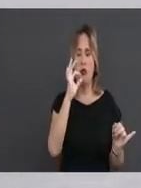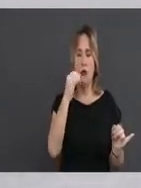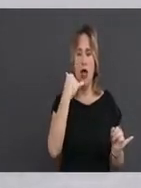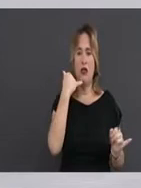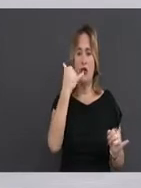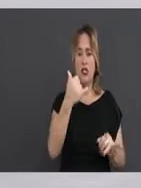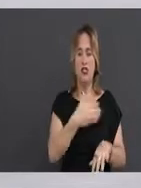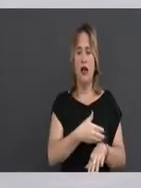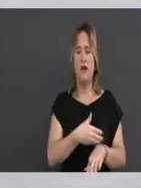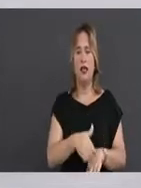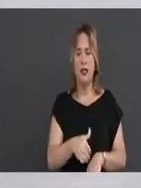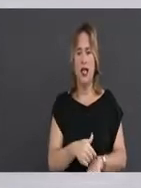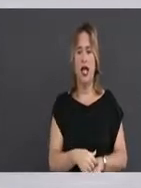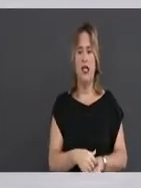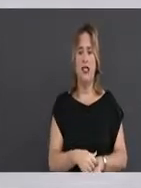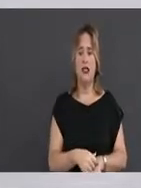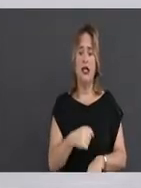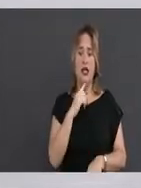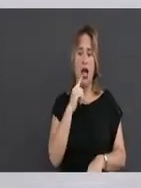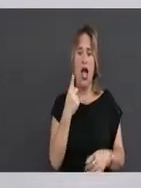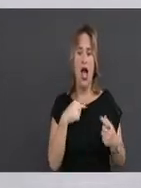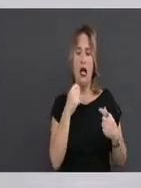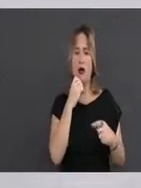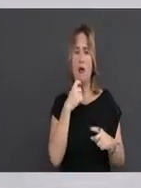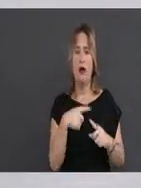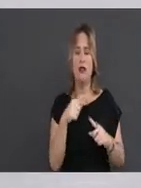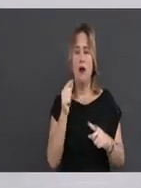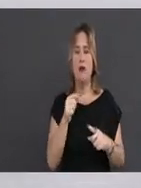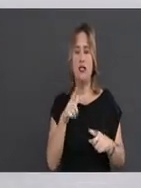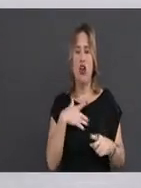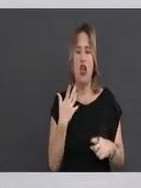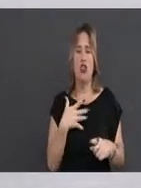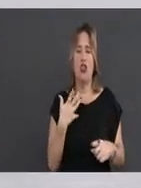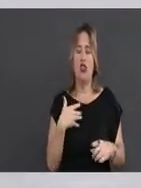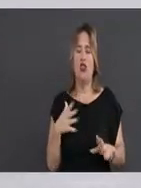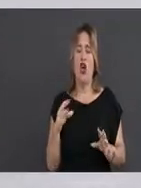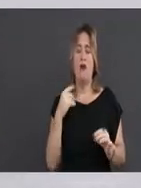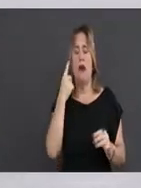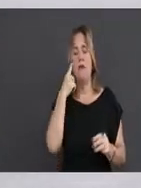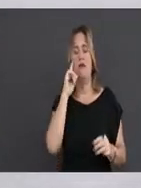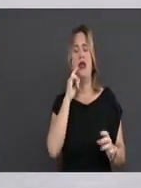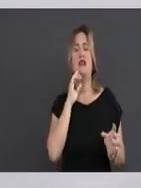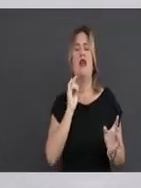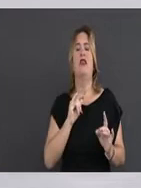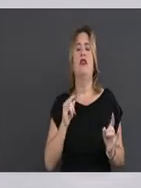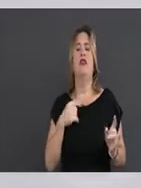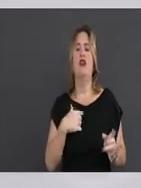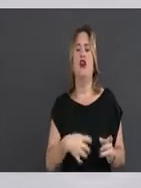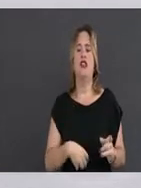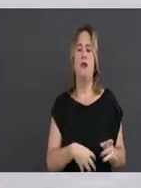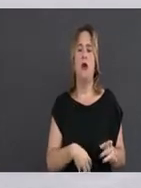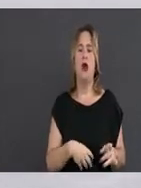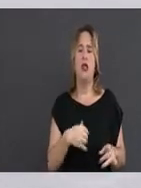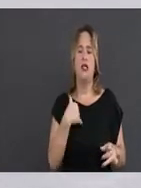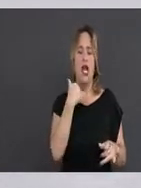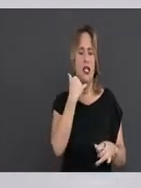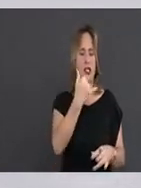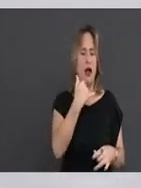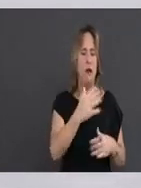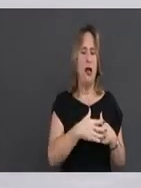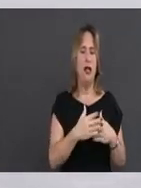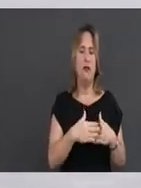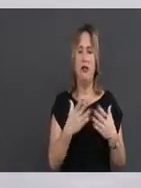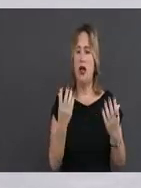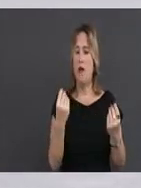tarde, algo parecido así, para que las personas no se enojen a la hora de llamar, porque